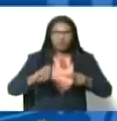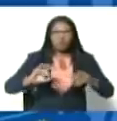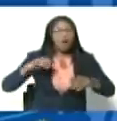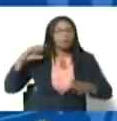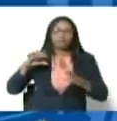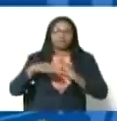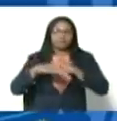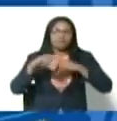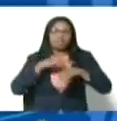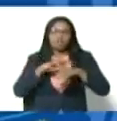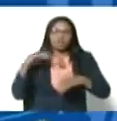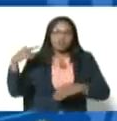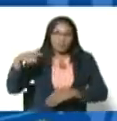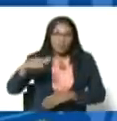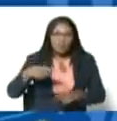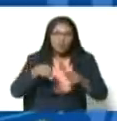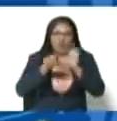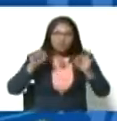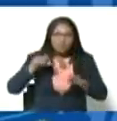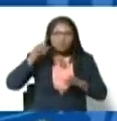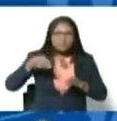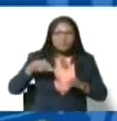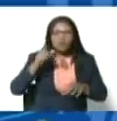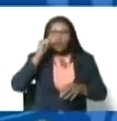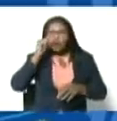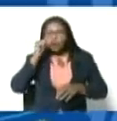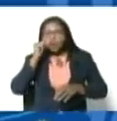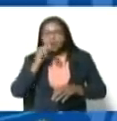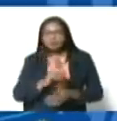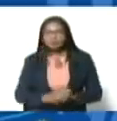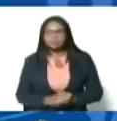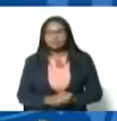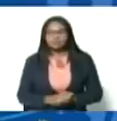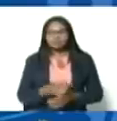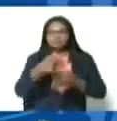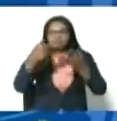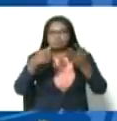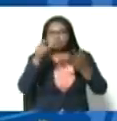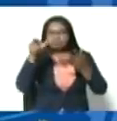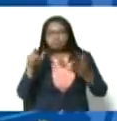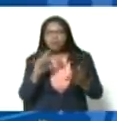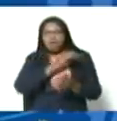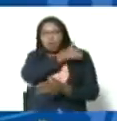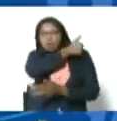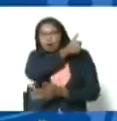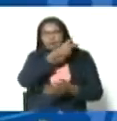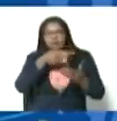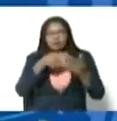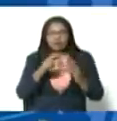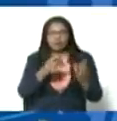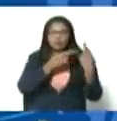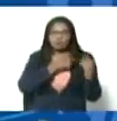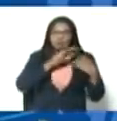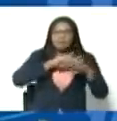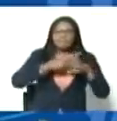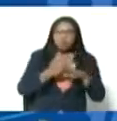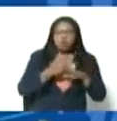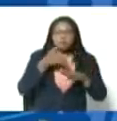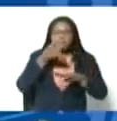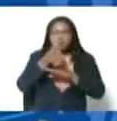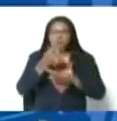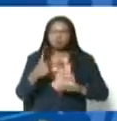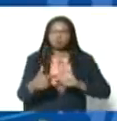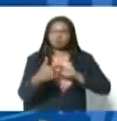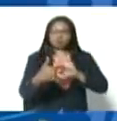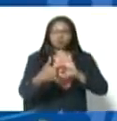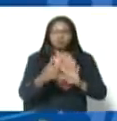ahí va a estar el presidente de Fontur, José Chacón, Juan Carlos Rivero, gerente de comercialización, porque vamos a hacer el